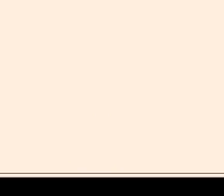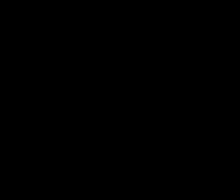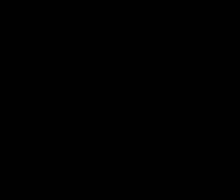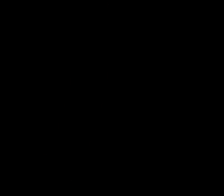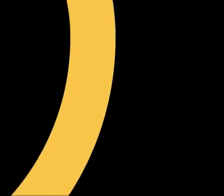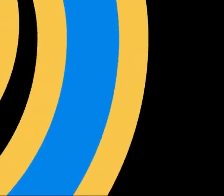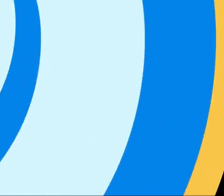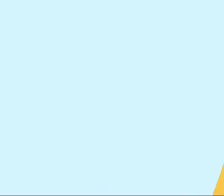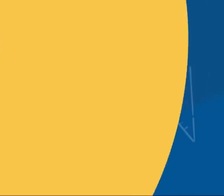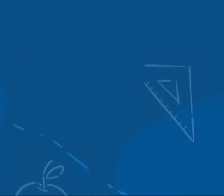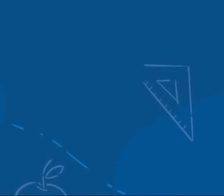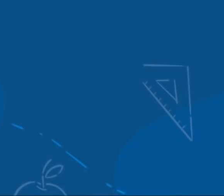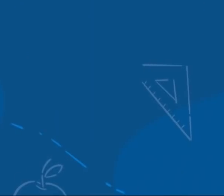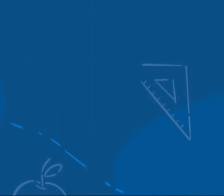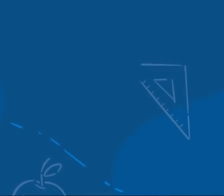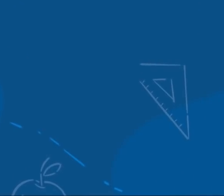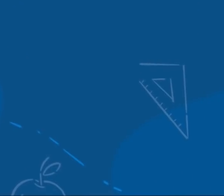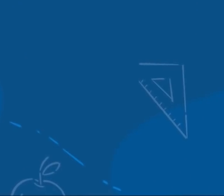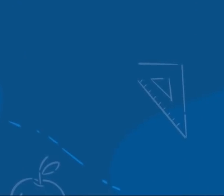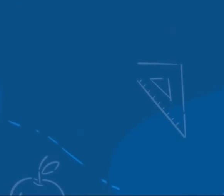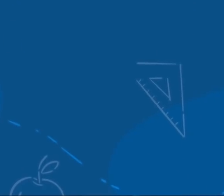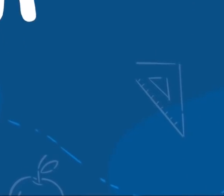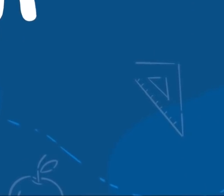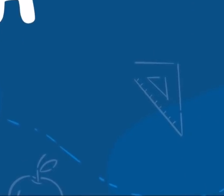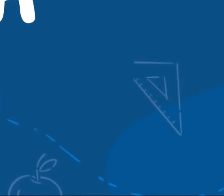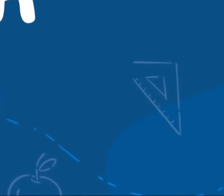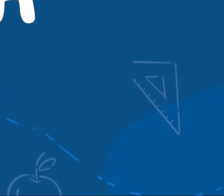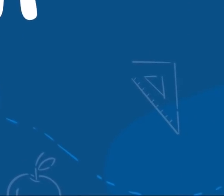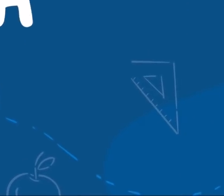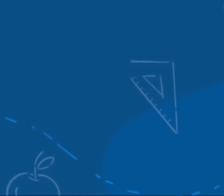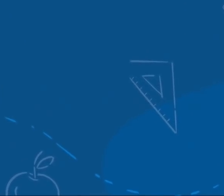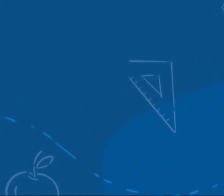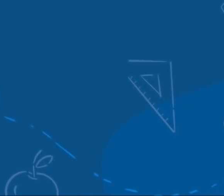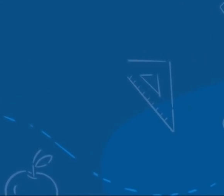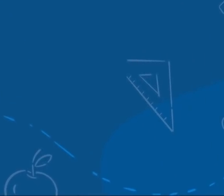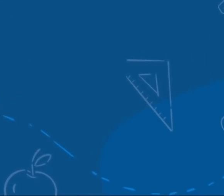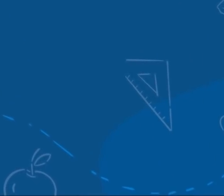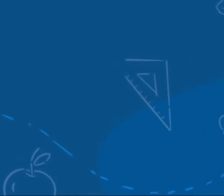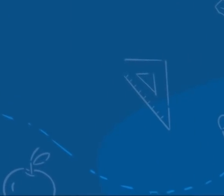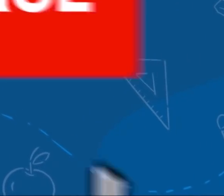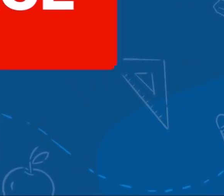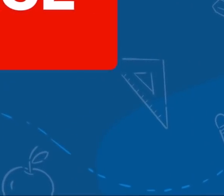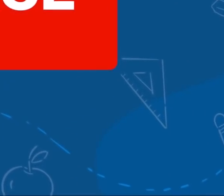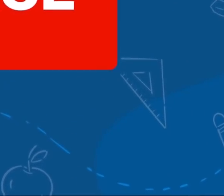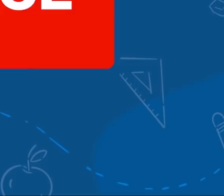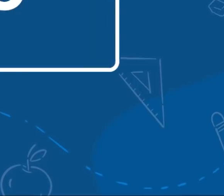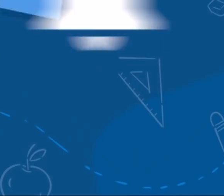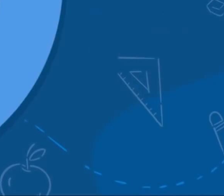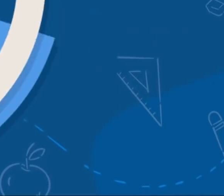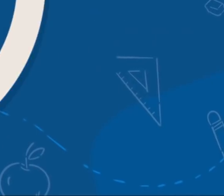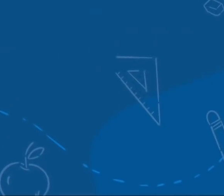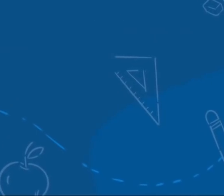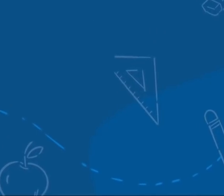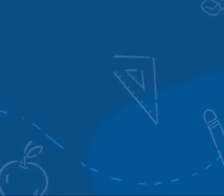escribir. Espero que este video te ayude un poco. Si conoces a alguien que le pueda ayudar a este video, comparte, dale like y suscríbete. Saludos.